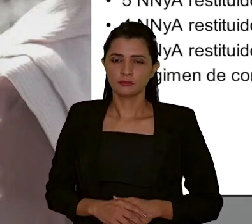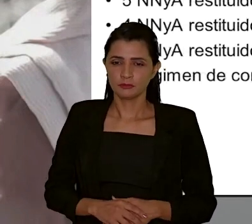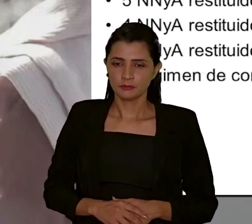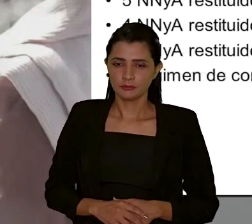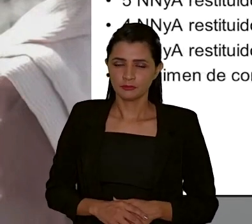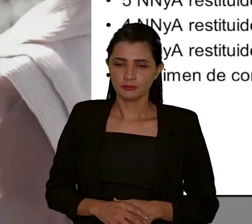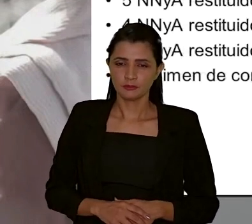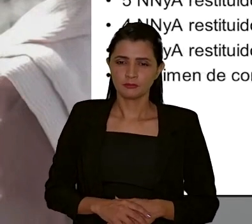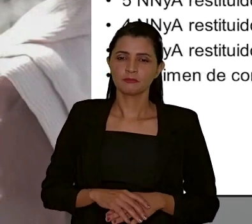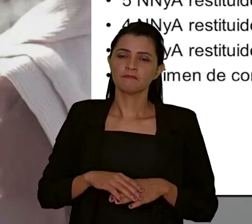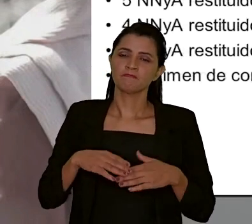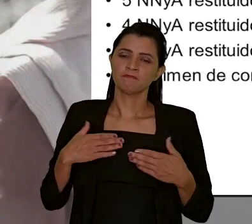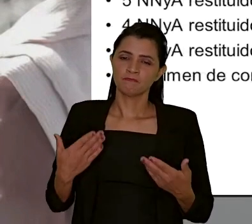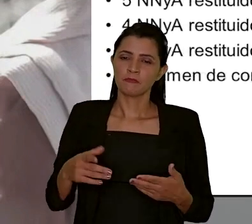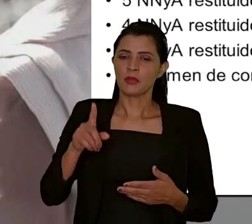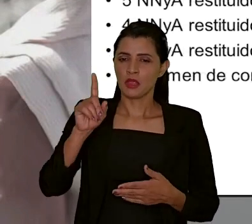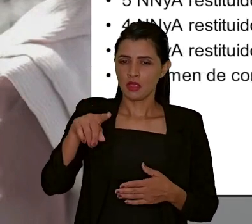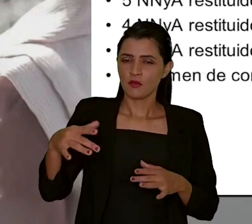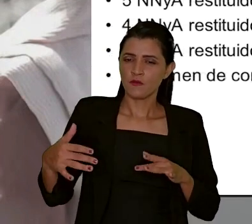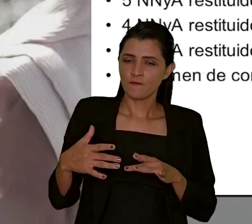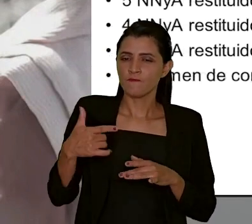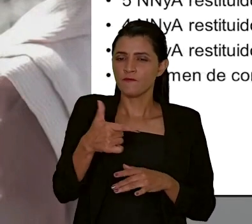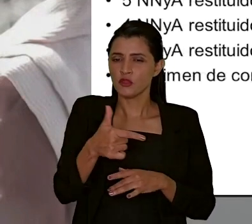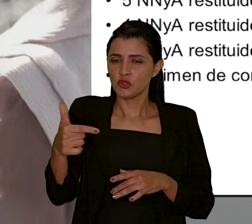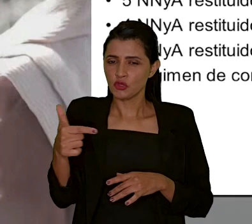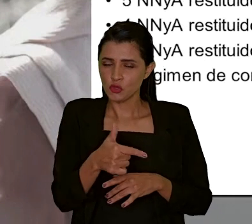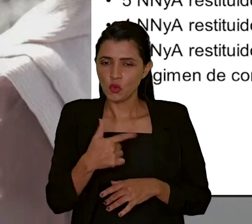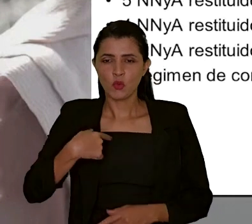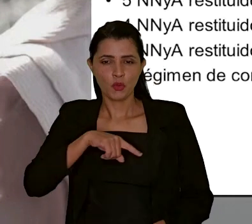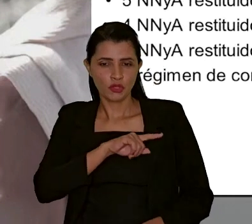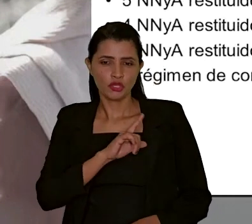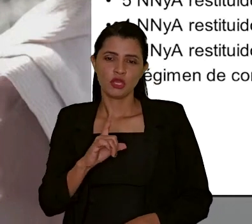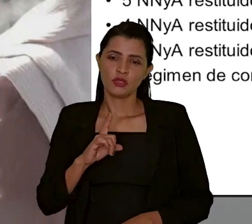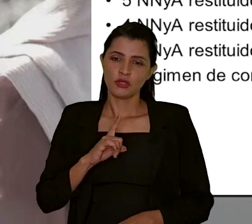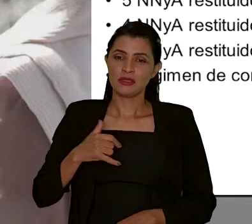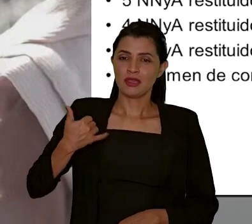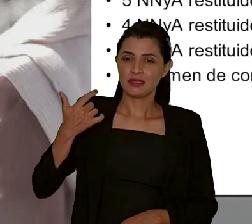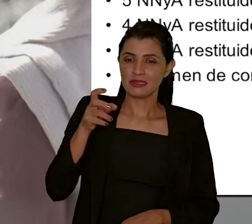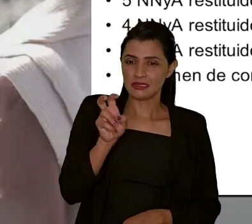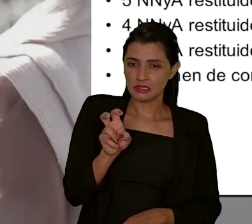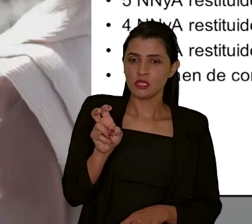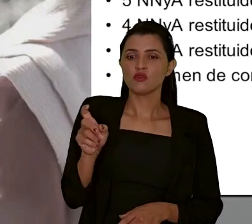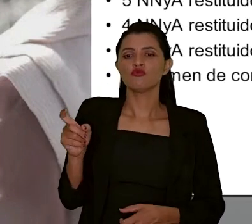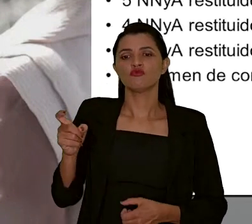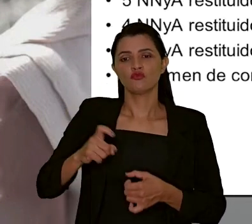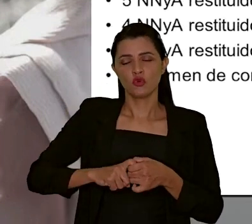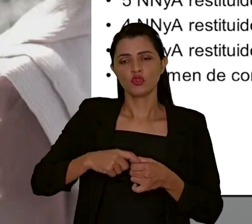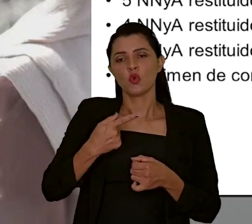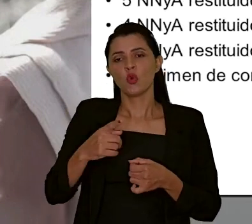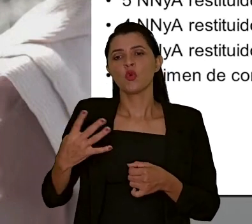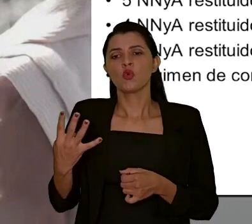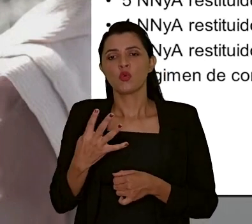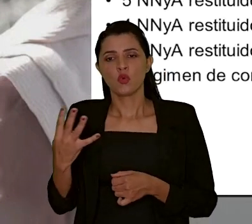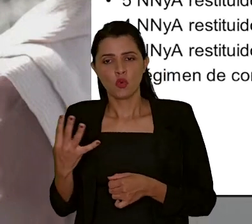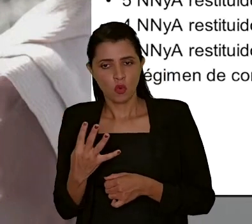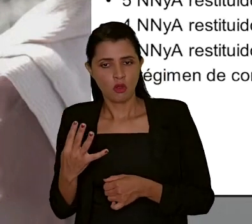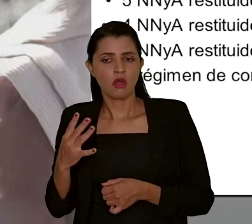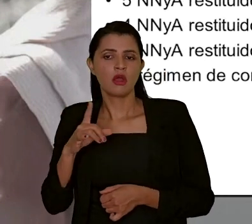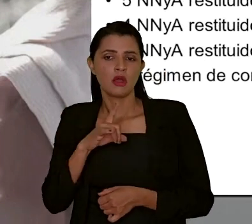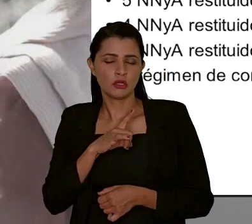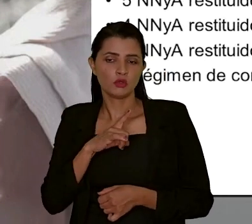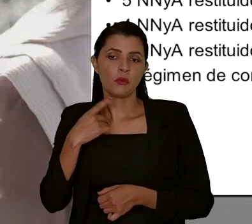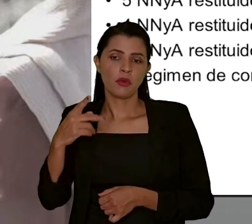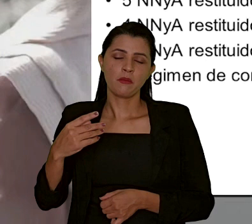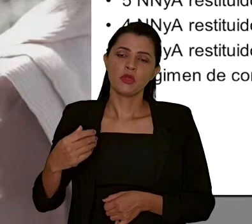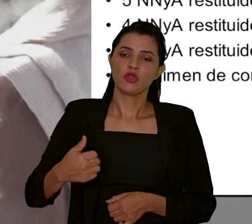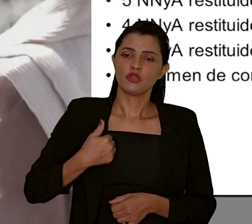En el primer semestre de 2022 tenemos 5 niños restituidos, 4 restituidos a